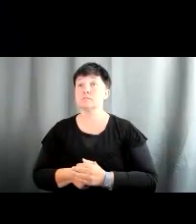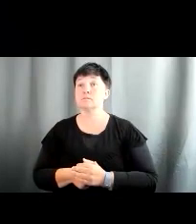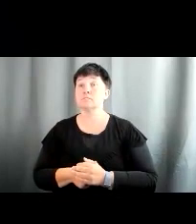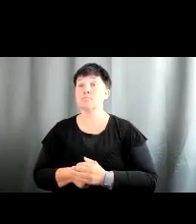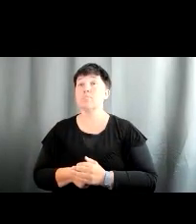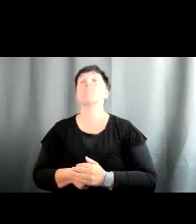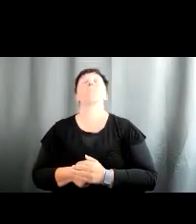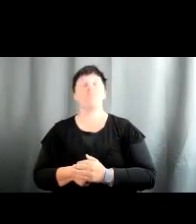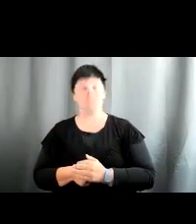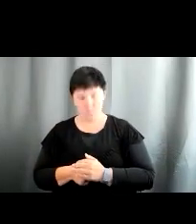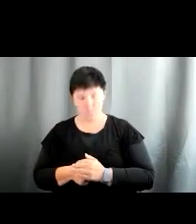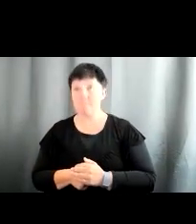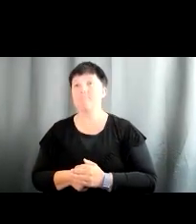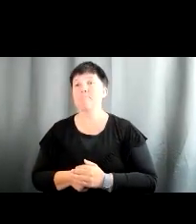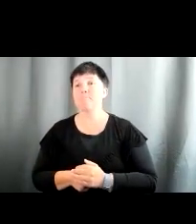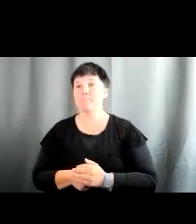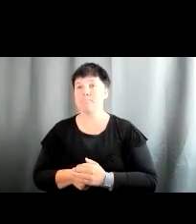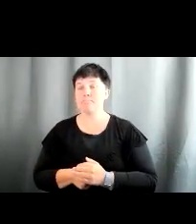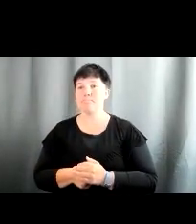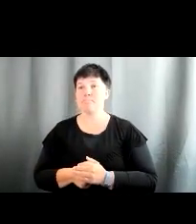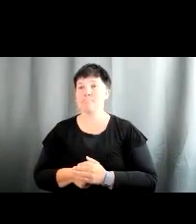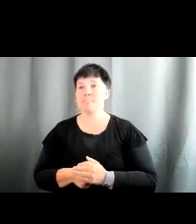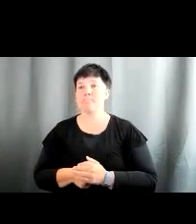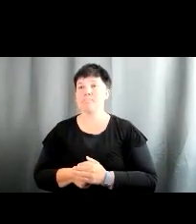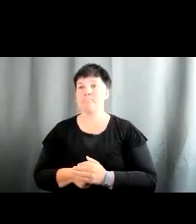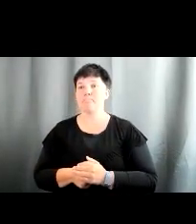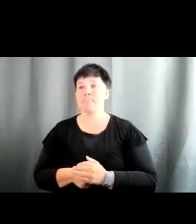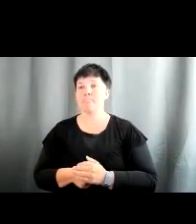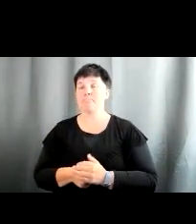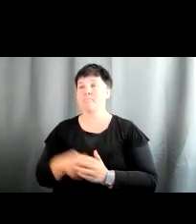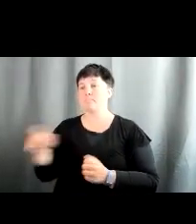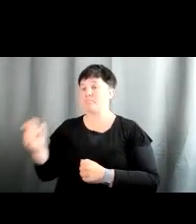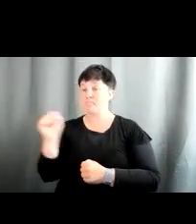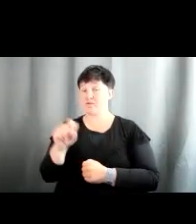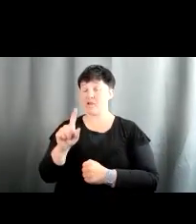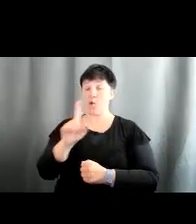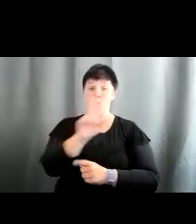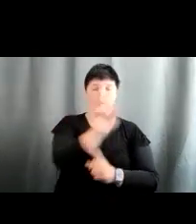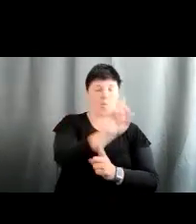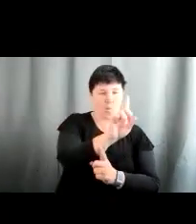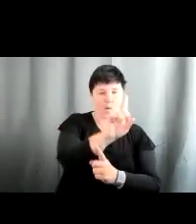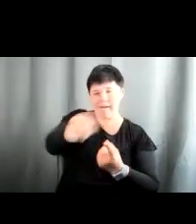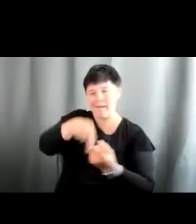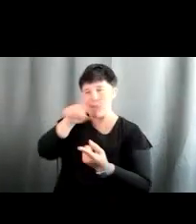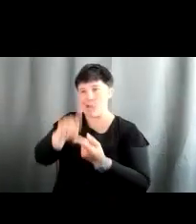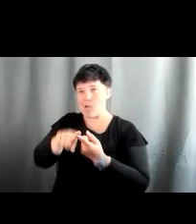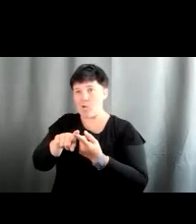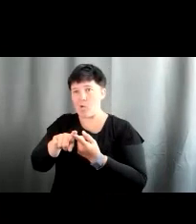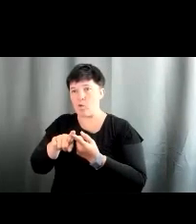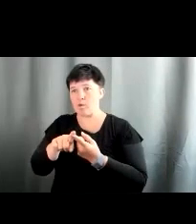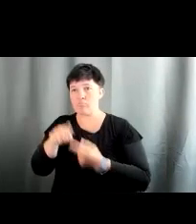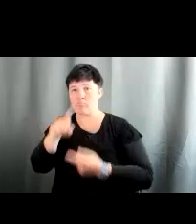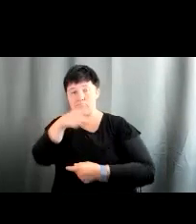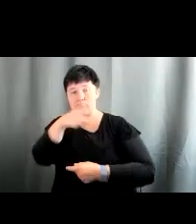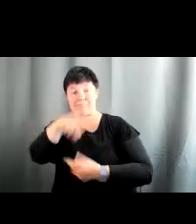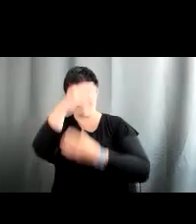Sarah Hall pregunta, ¿dónde y cuándo estarán disponibles estas herramientas de productos de datos?